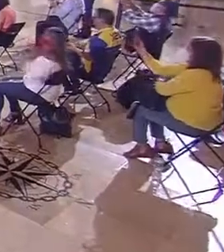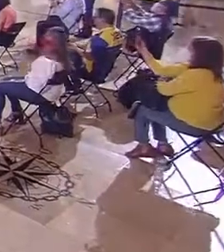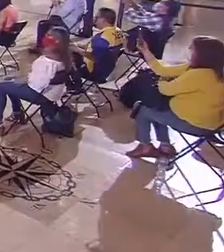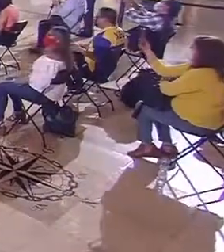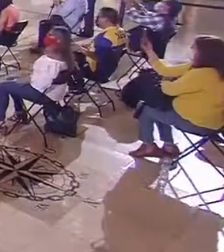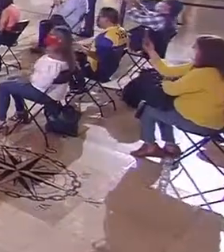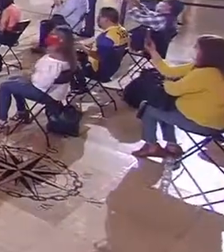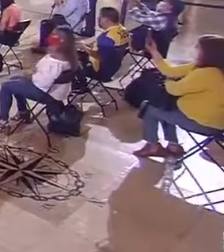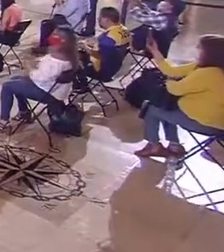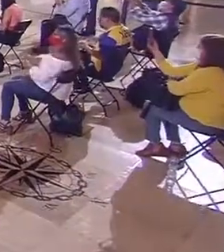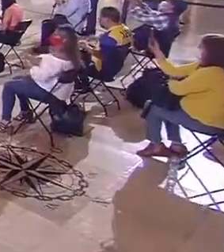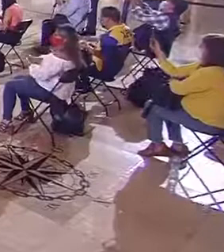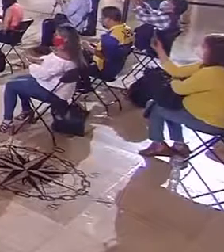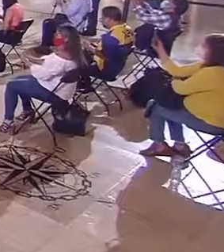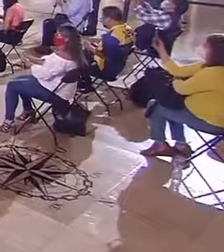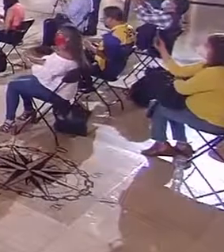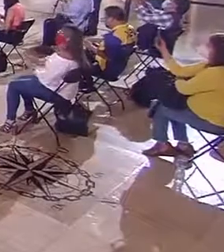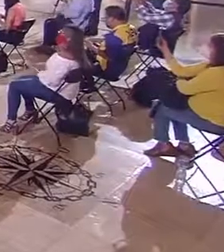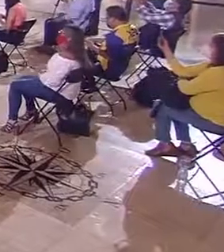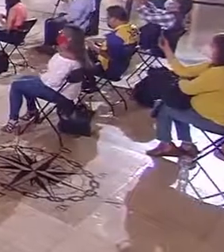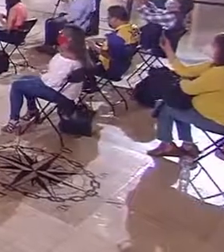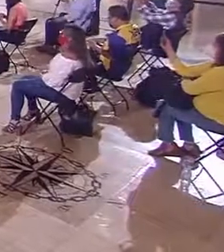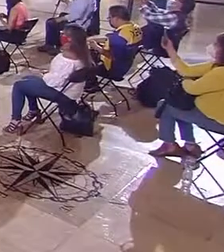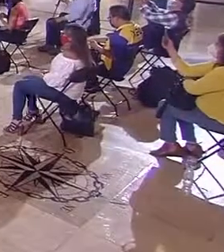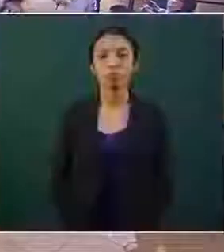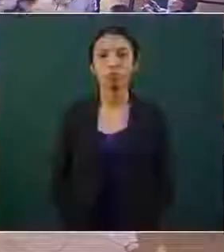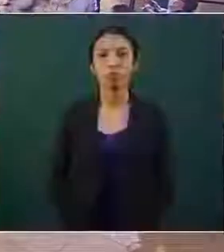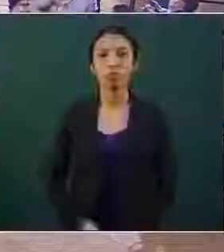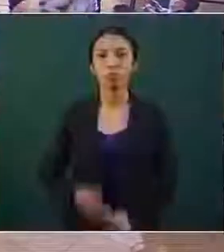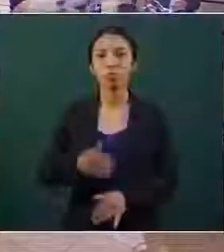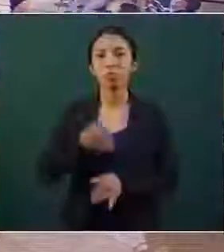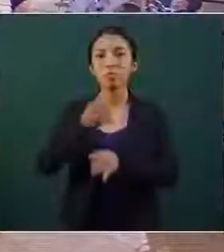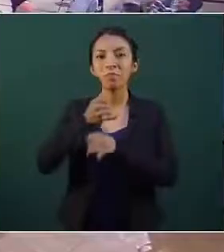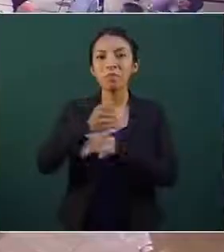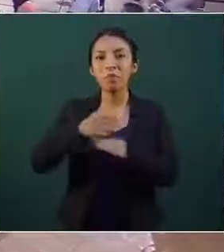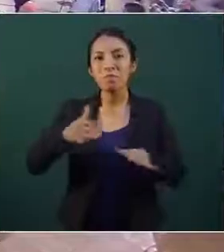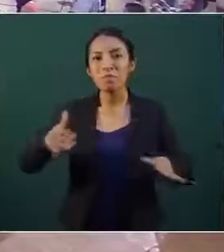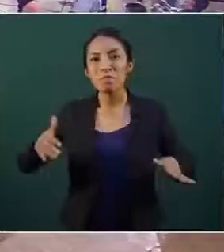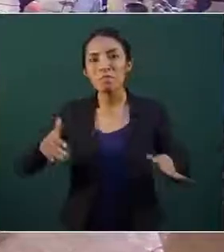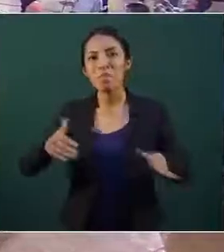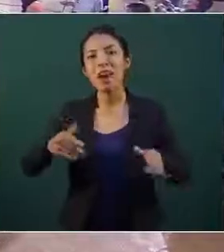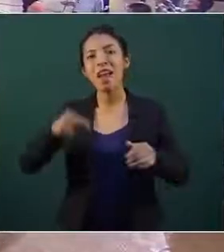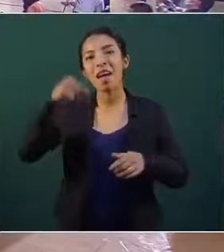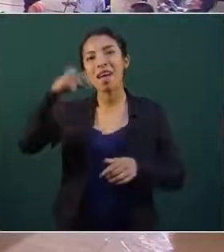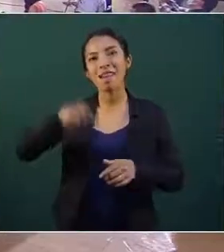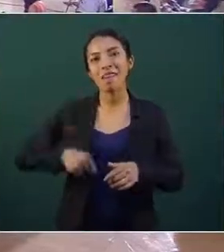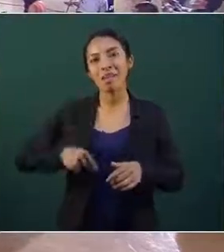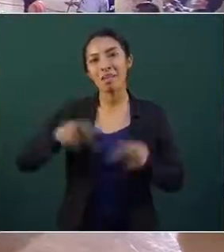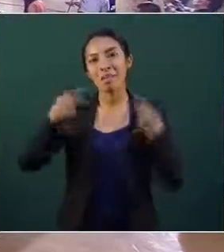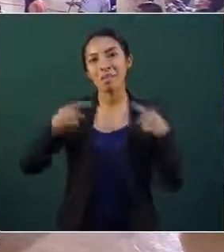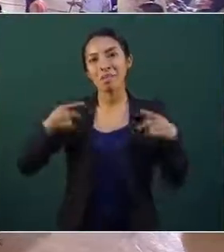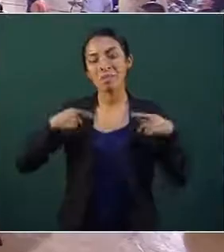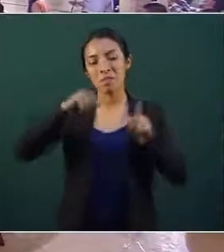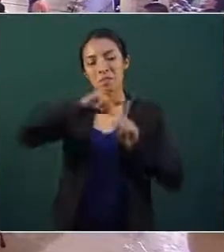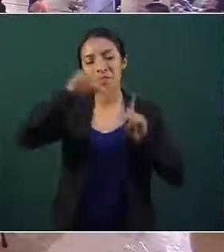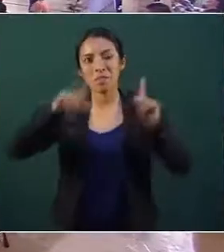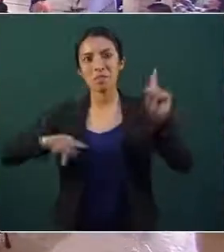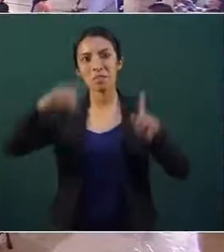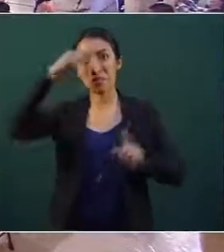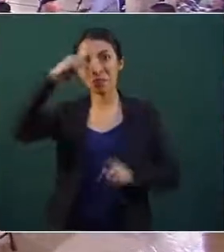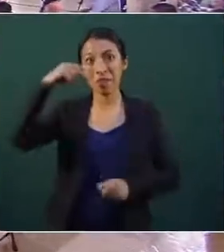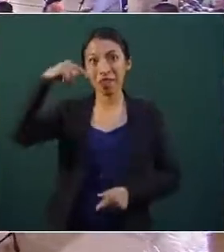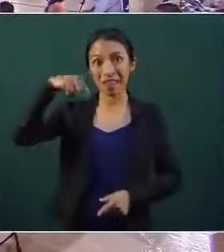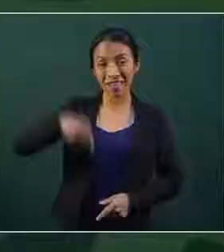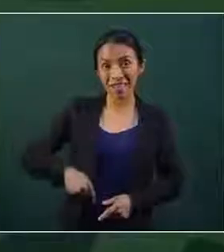poder informar al pueblo de México desde este puerto histórico